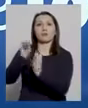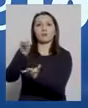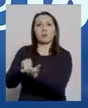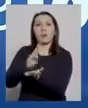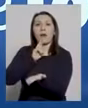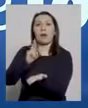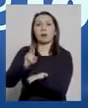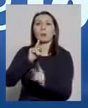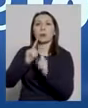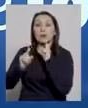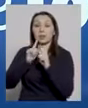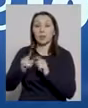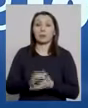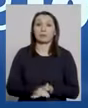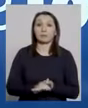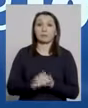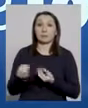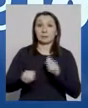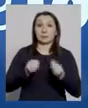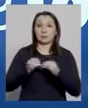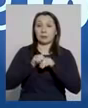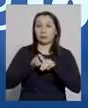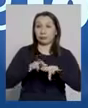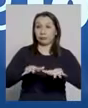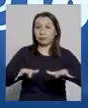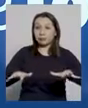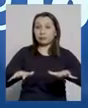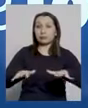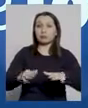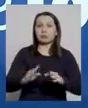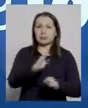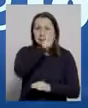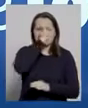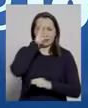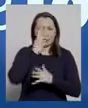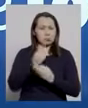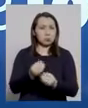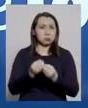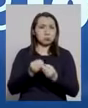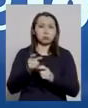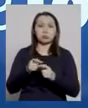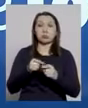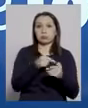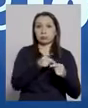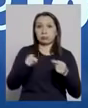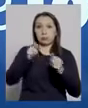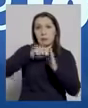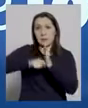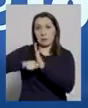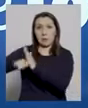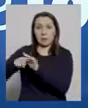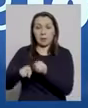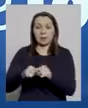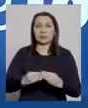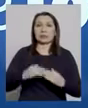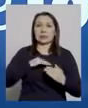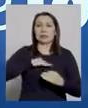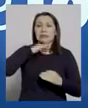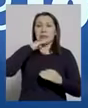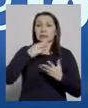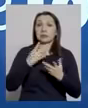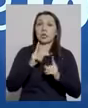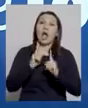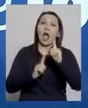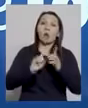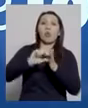examen. Producto de la pandemia y al estrés que ha sido sometido el sistema asistencial en forma completa durante estos meses, estas acciones han tenido